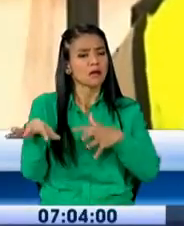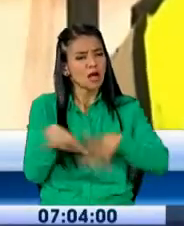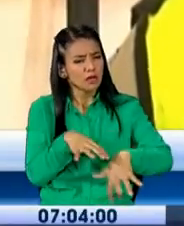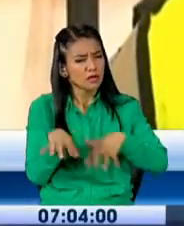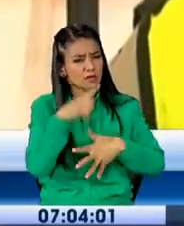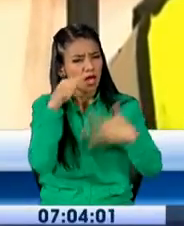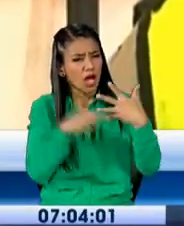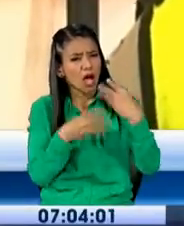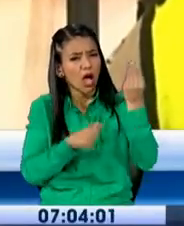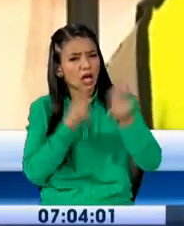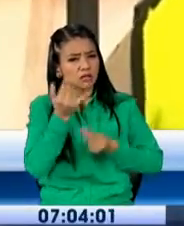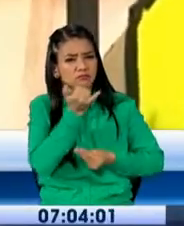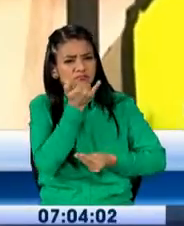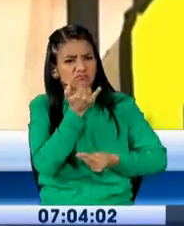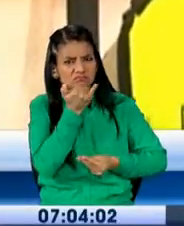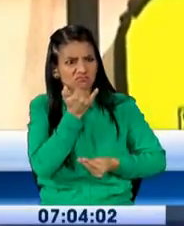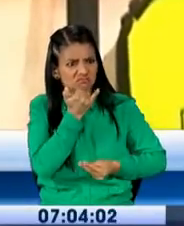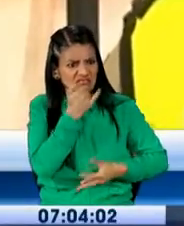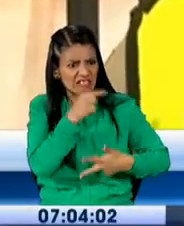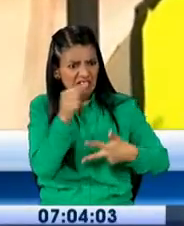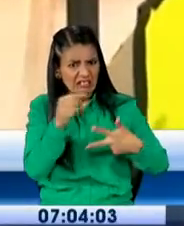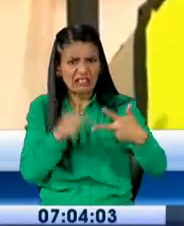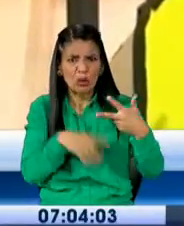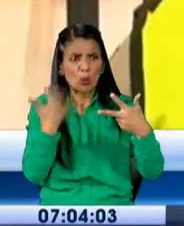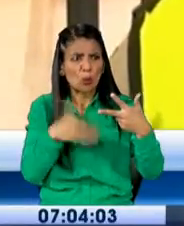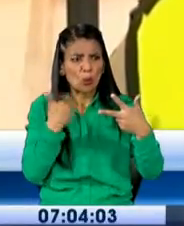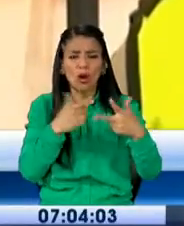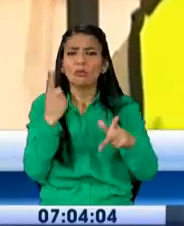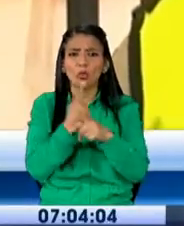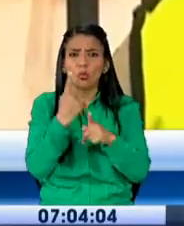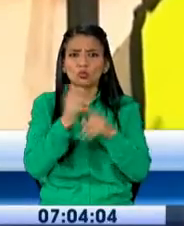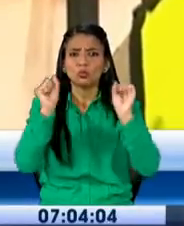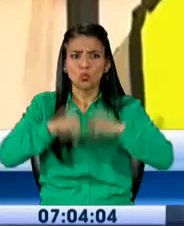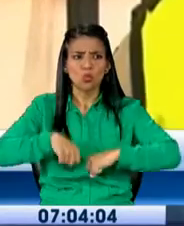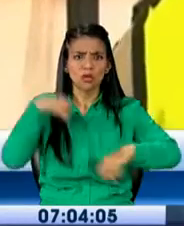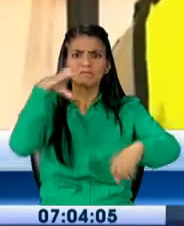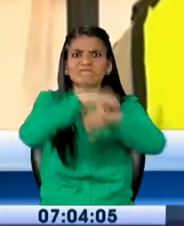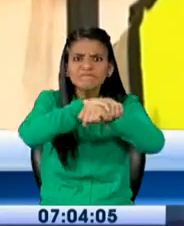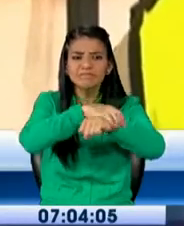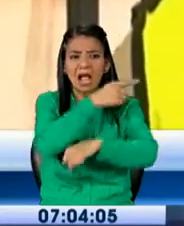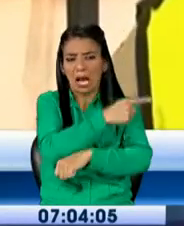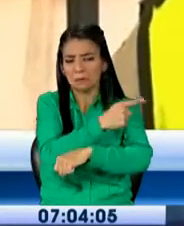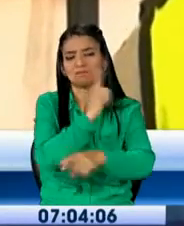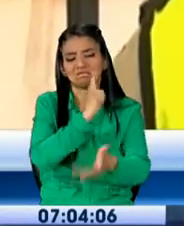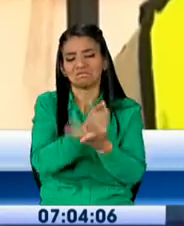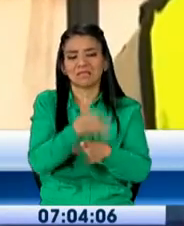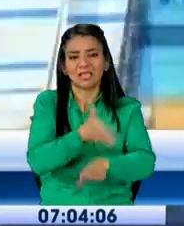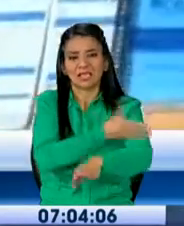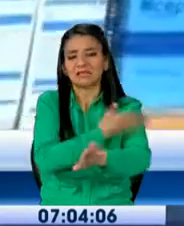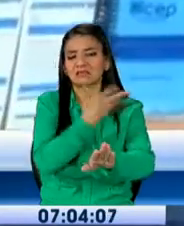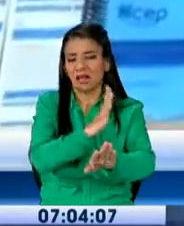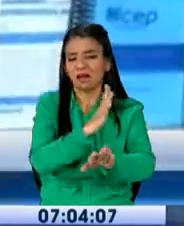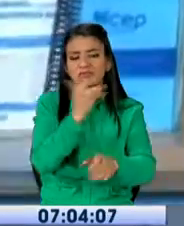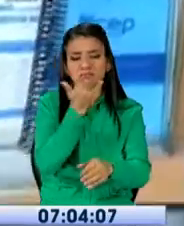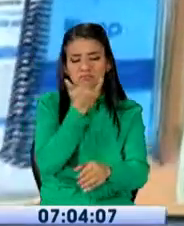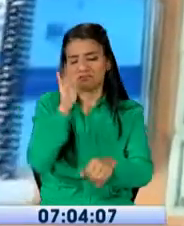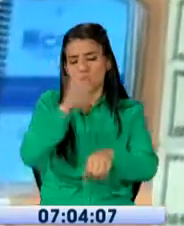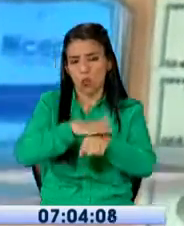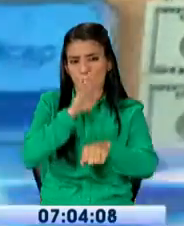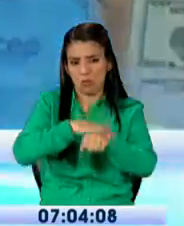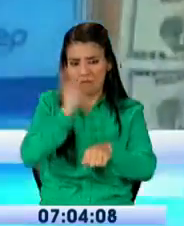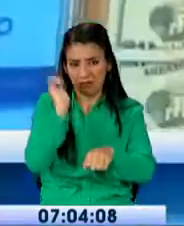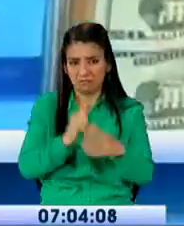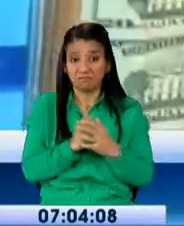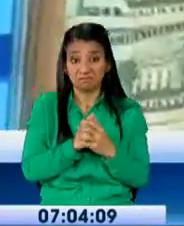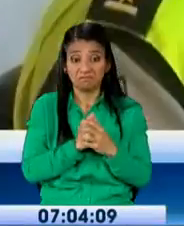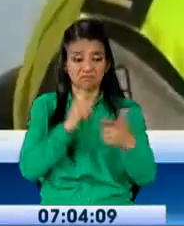de la institución policial. Y por esa razón es que se logra determinar la participación ya en este delito. A la supuesta